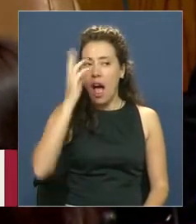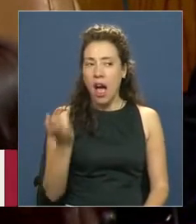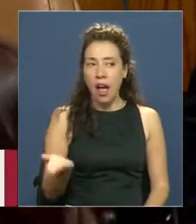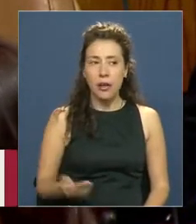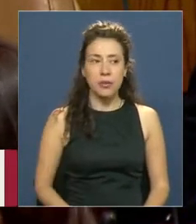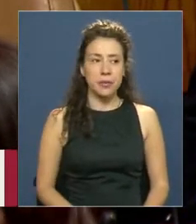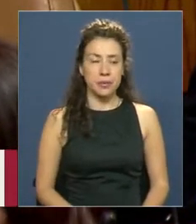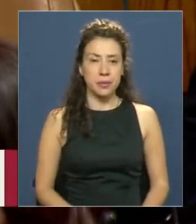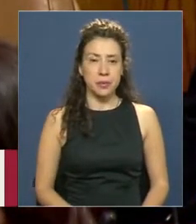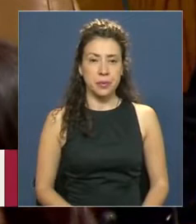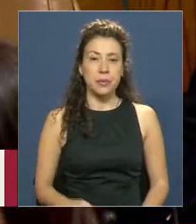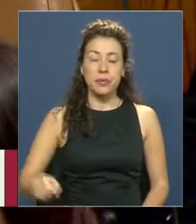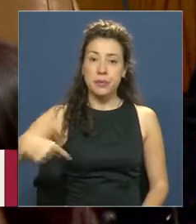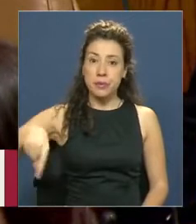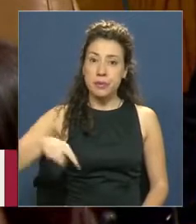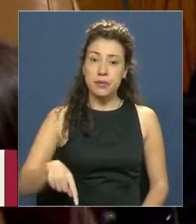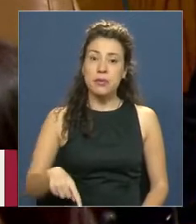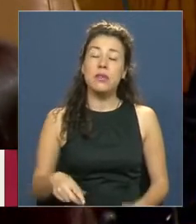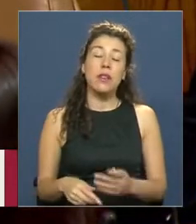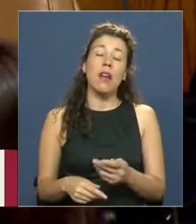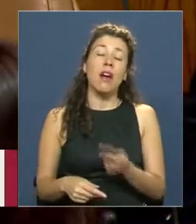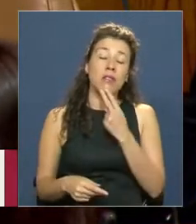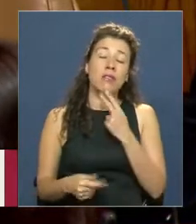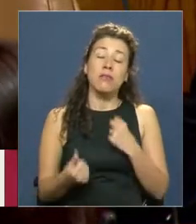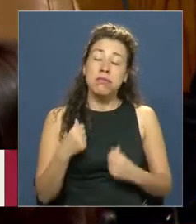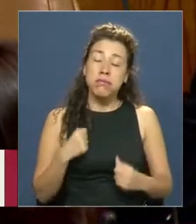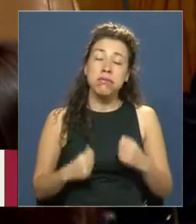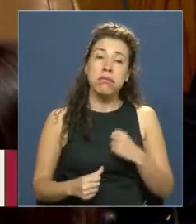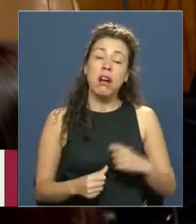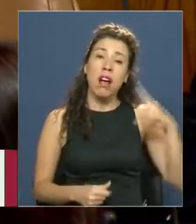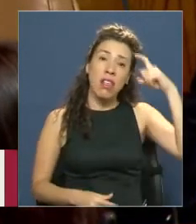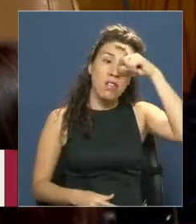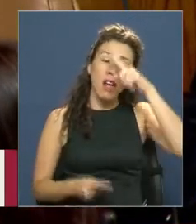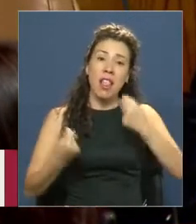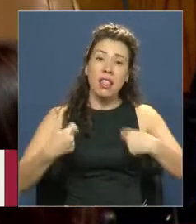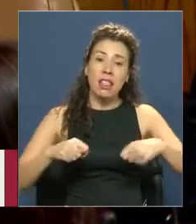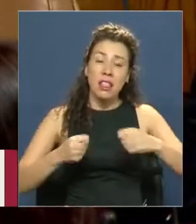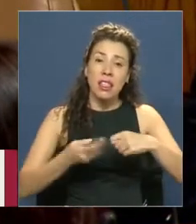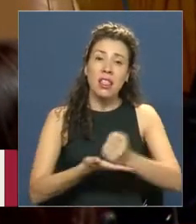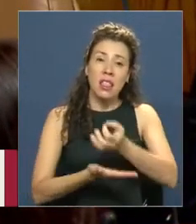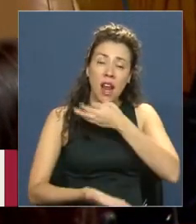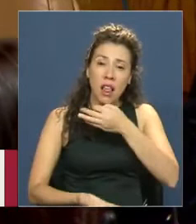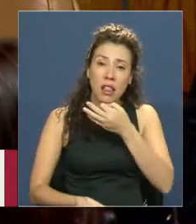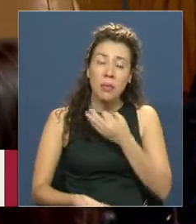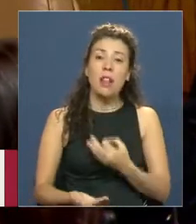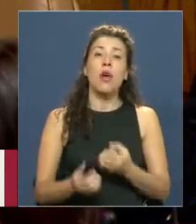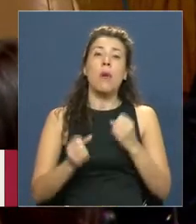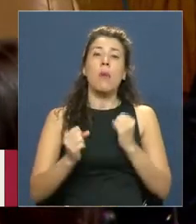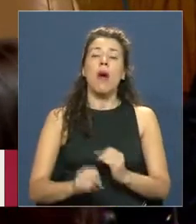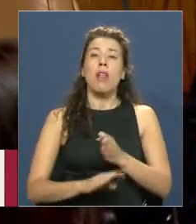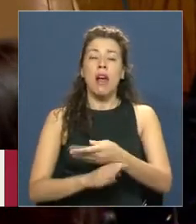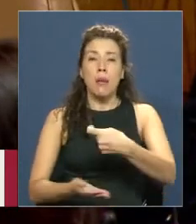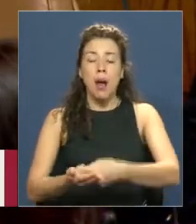Y finalmente ellos padecen la dificultad de los tratamientos, de los accesos a exámenes, de los accesos